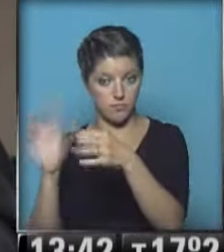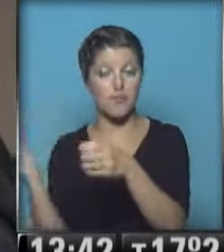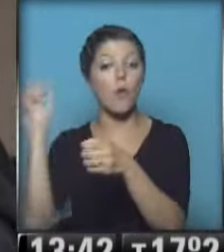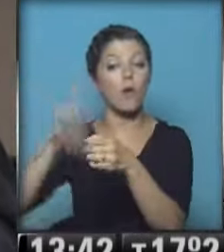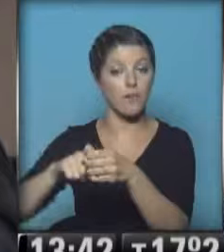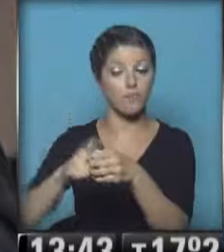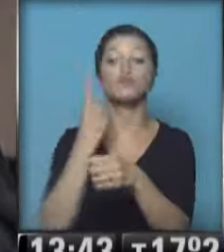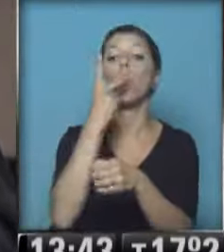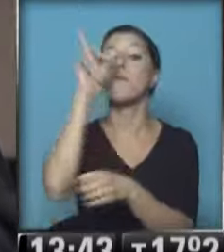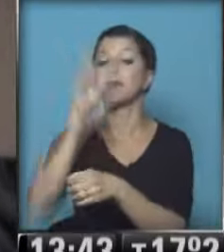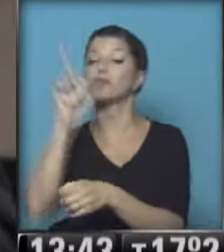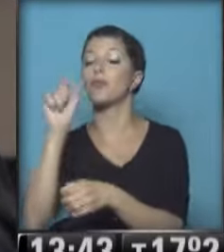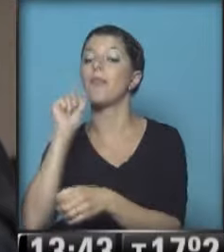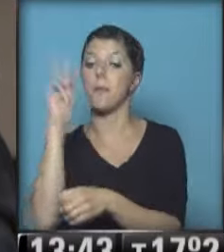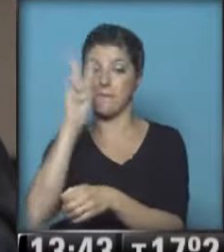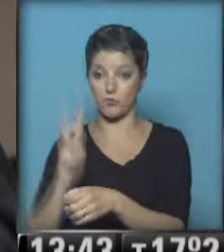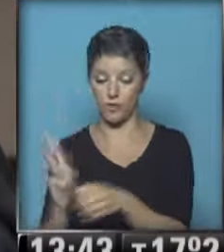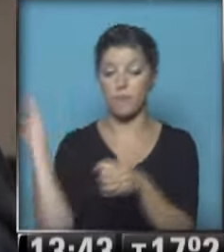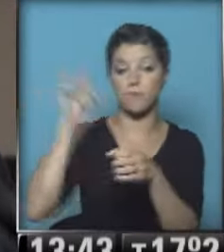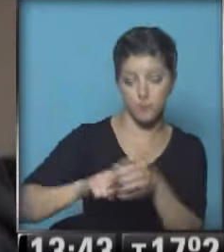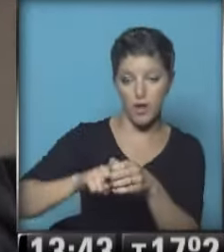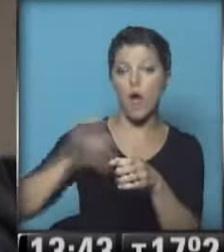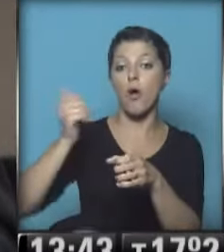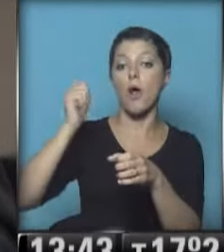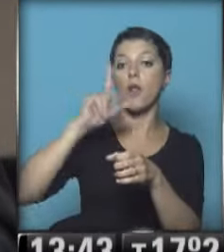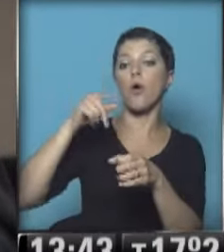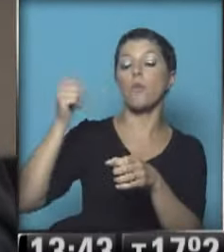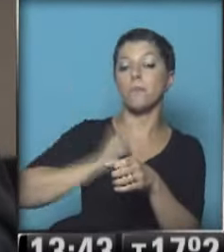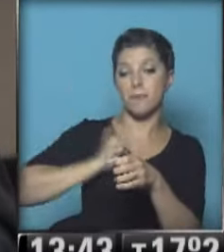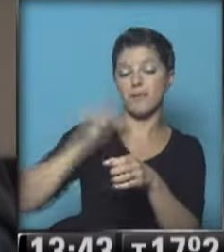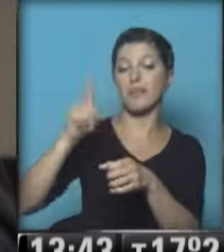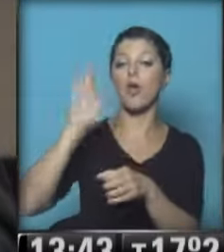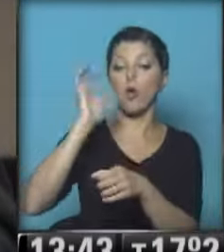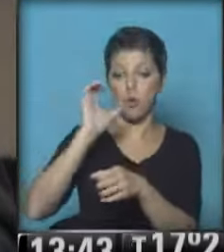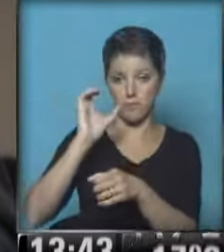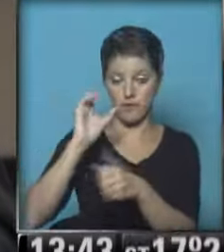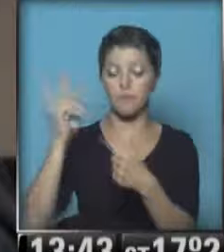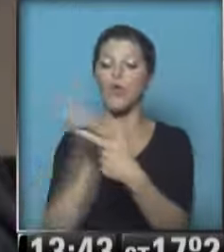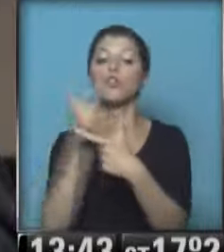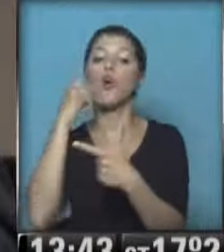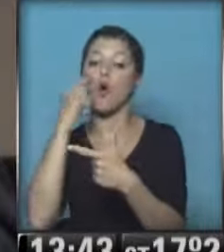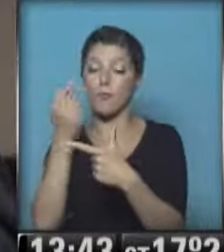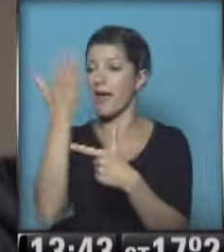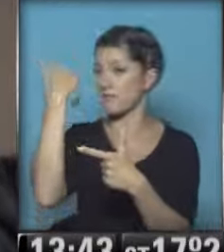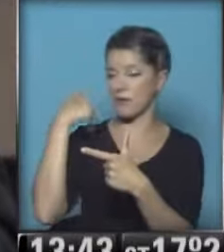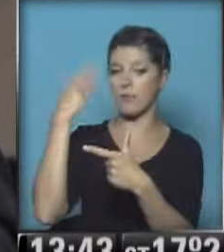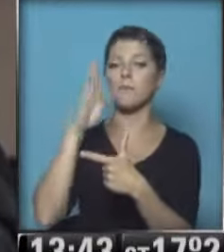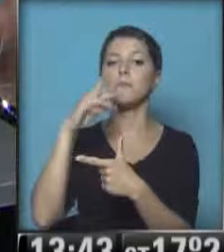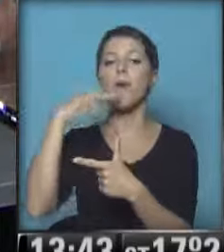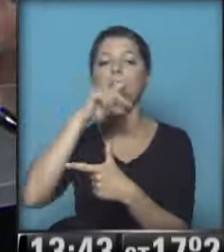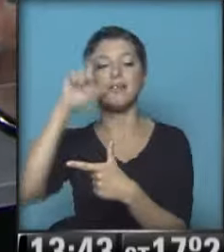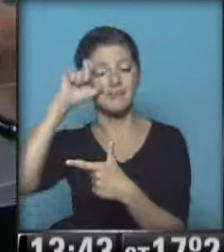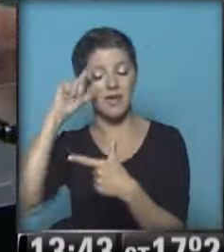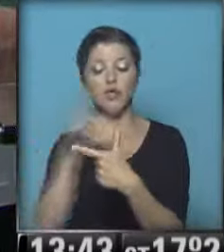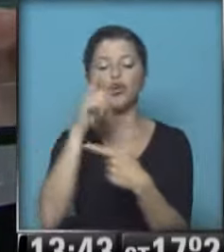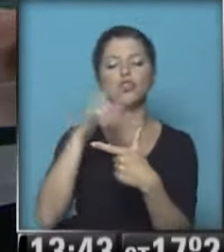dos venezolanos que estaban vinculados a los paramilitares colombianos, Loren Gómez Salé y Gabriel Valles, que fueron hace poquito, principio de septiembre,